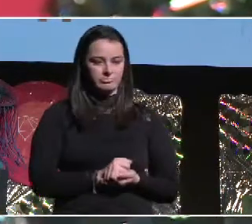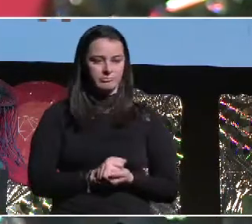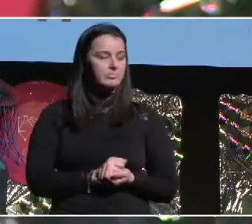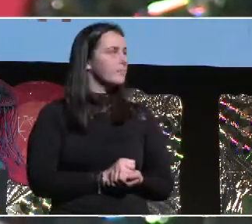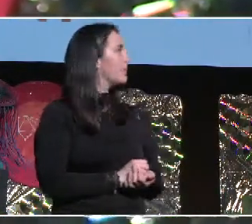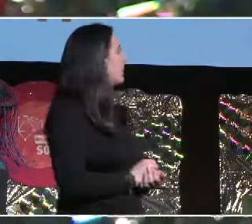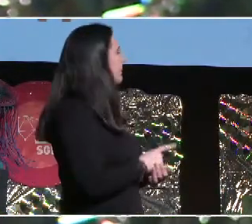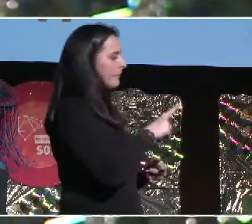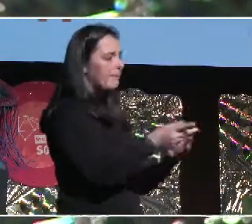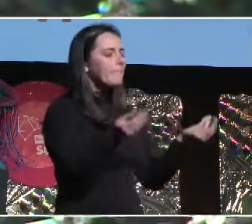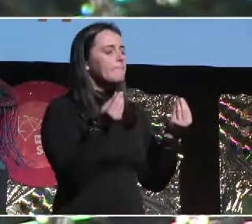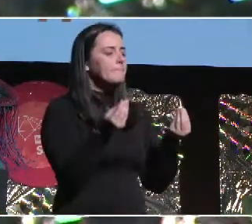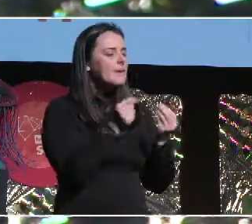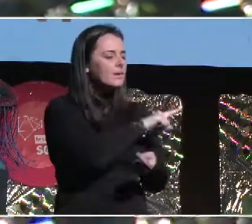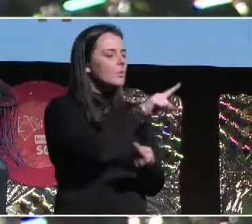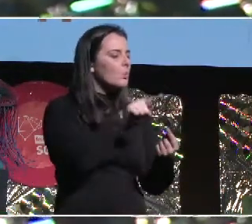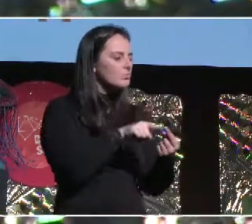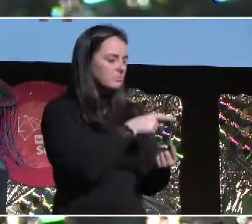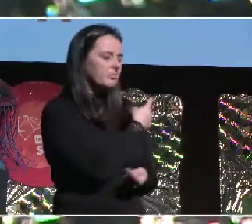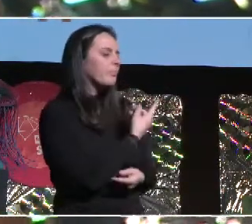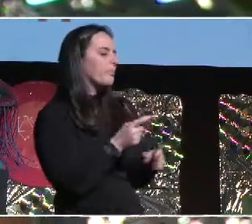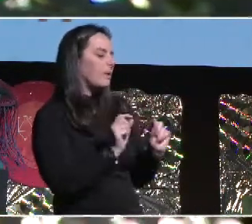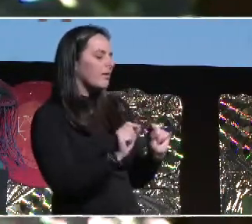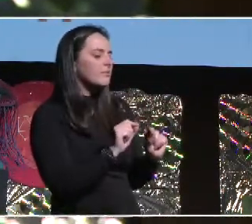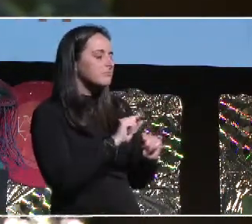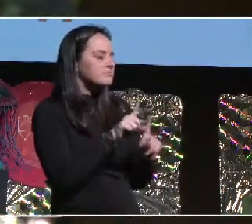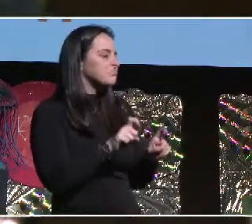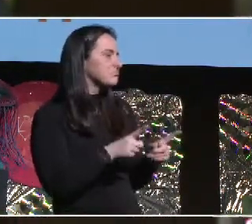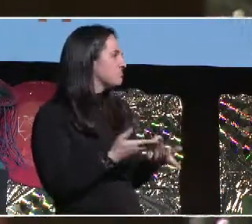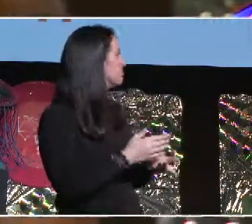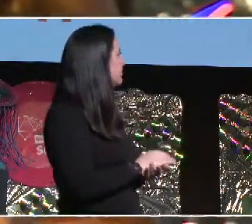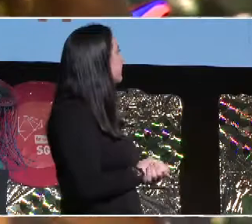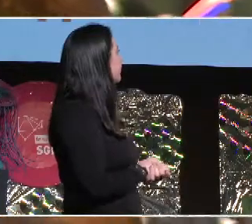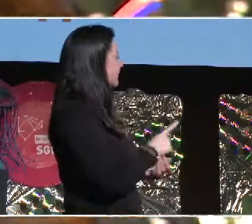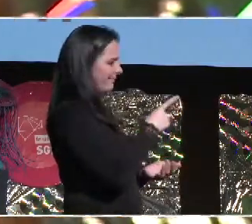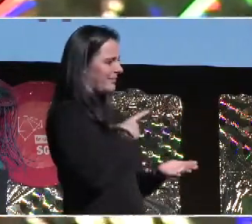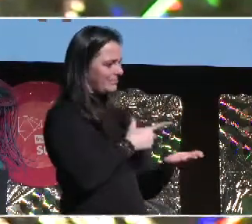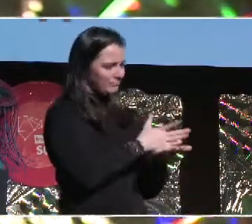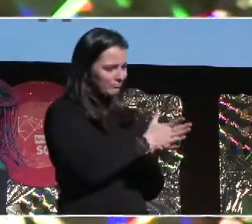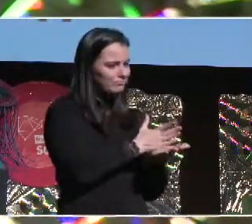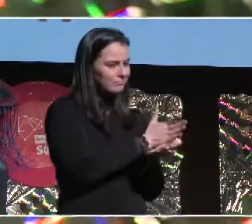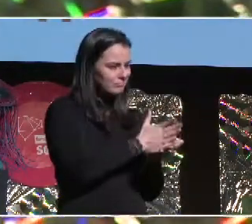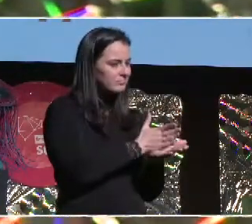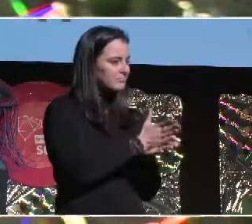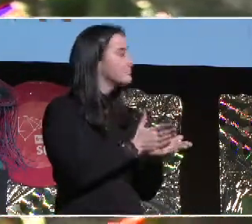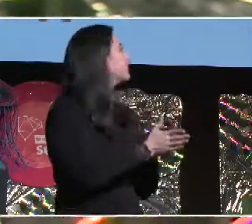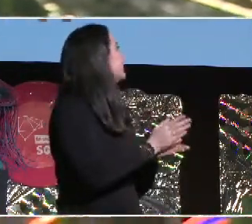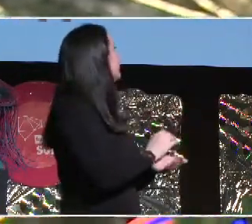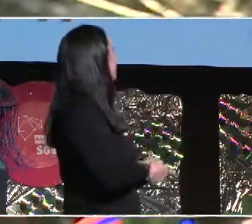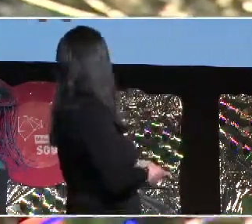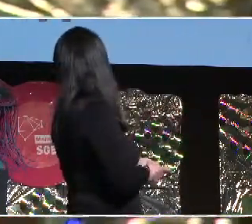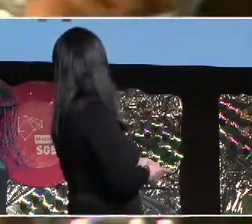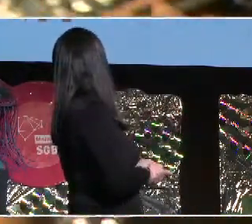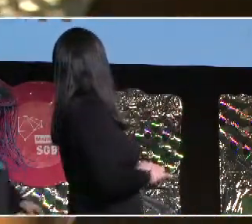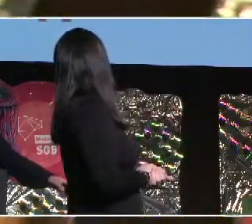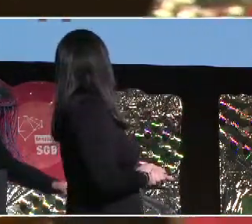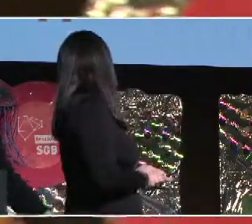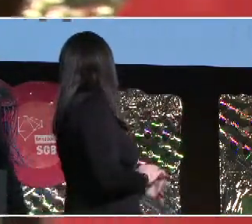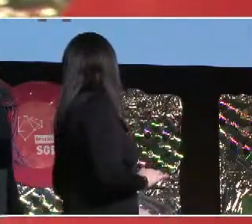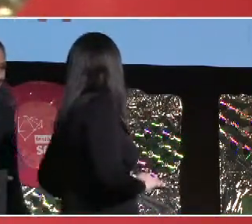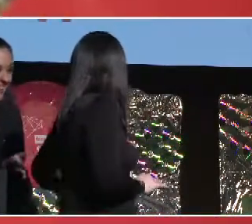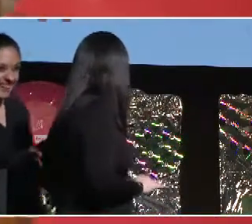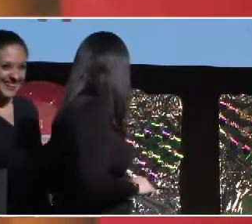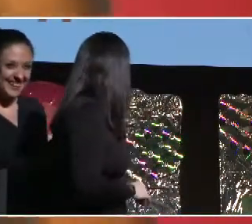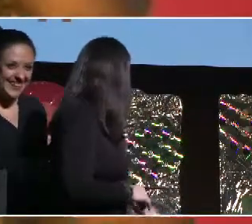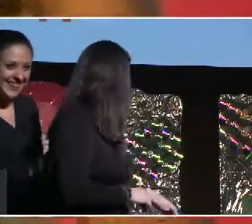Pero ¿para qué sirven los datos generados por los ciudadanos? Los datos generados por los ciudadanos son muy distintos a los datos en general,